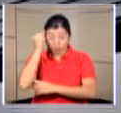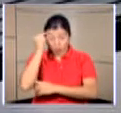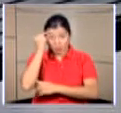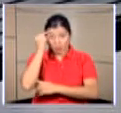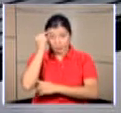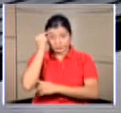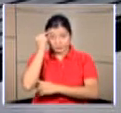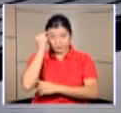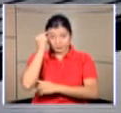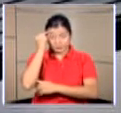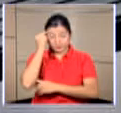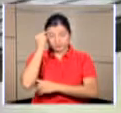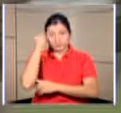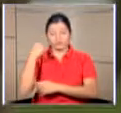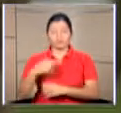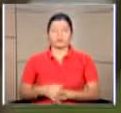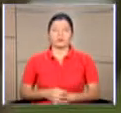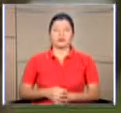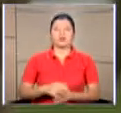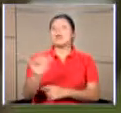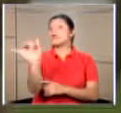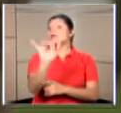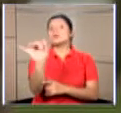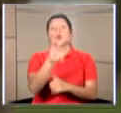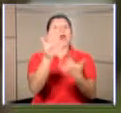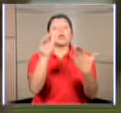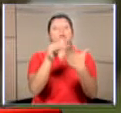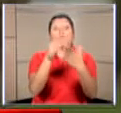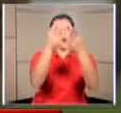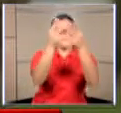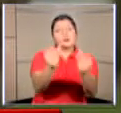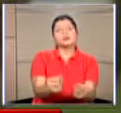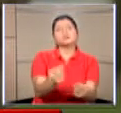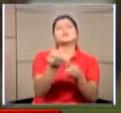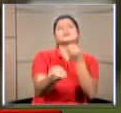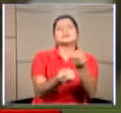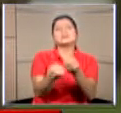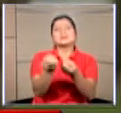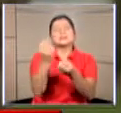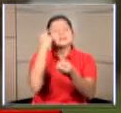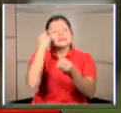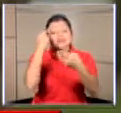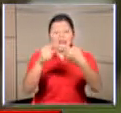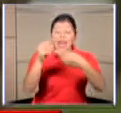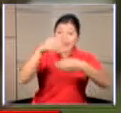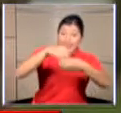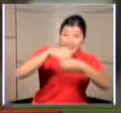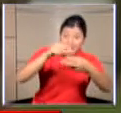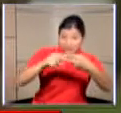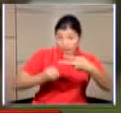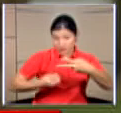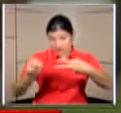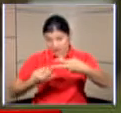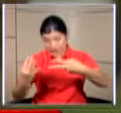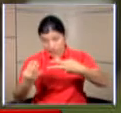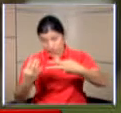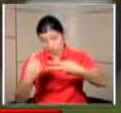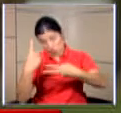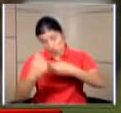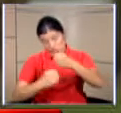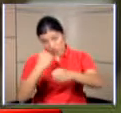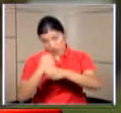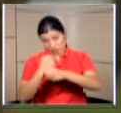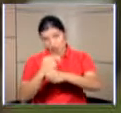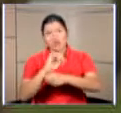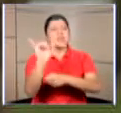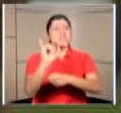de la República. Igual que todo presupuesto, lo que vamos a contemplar son ingresos y gastos para un determinado periodo, ¿verdad? Igual que hacemos un